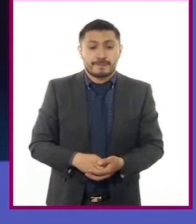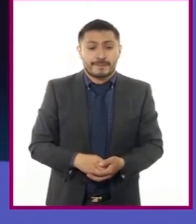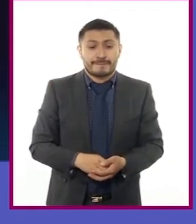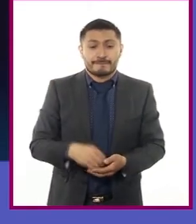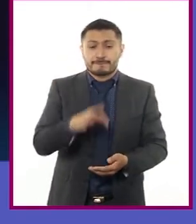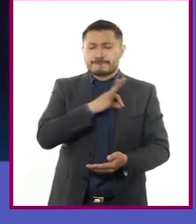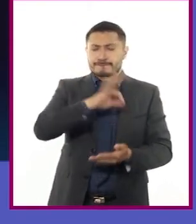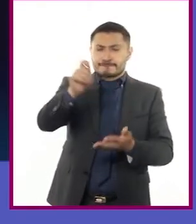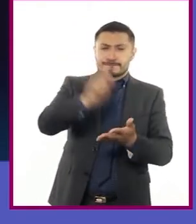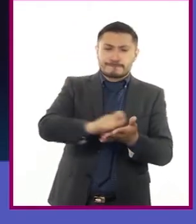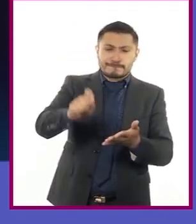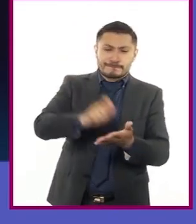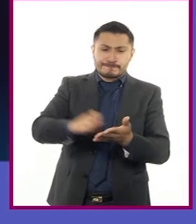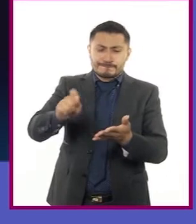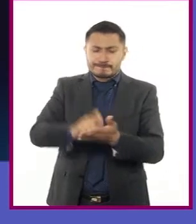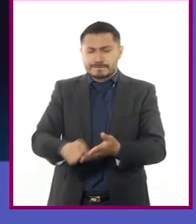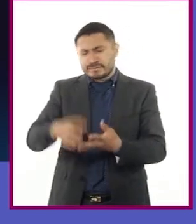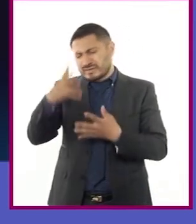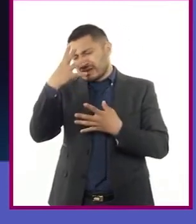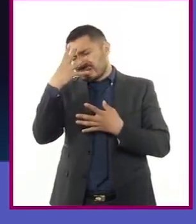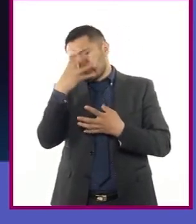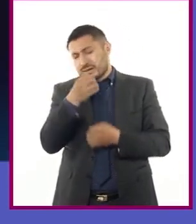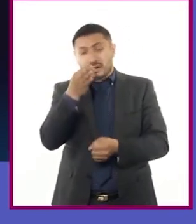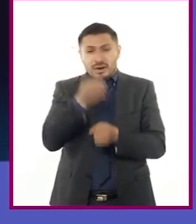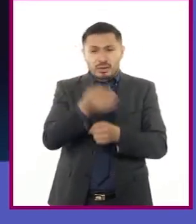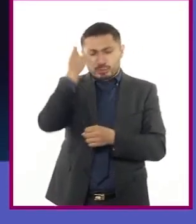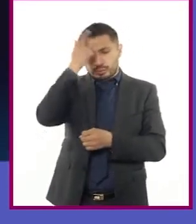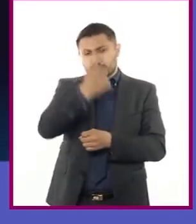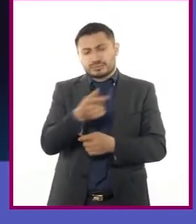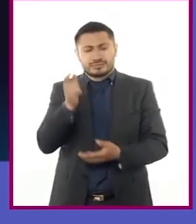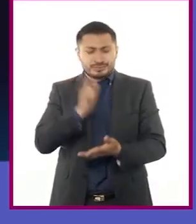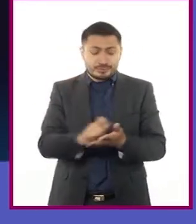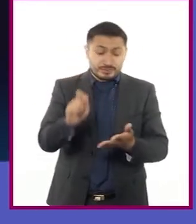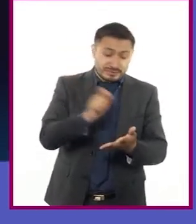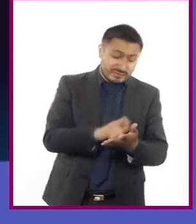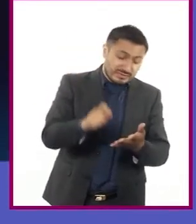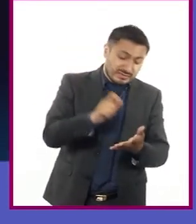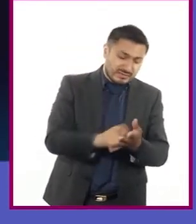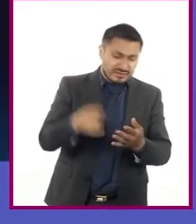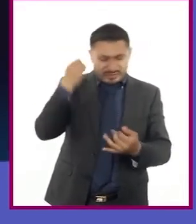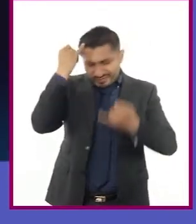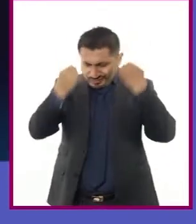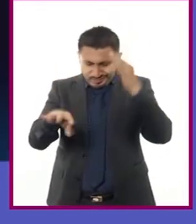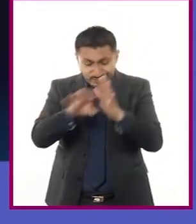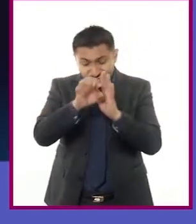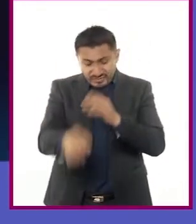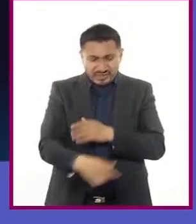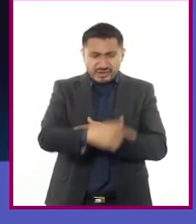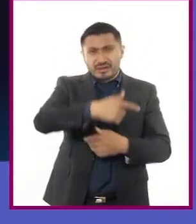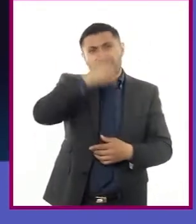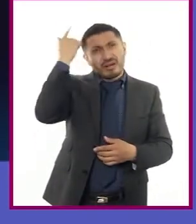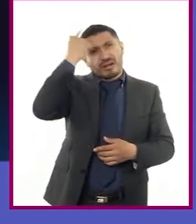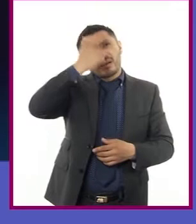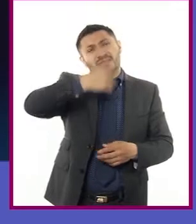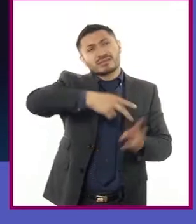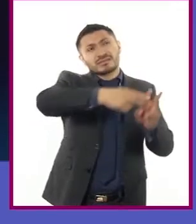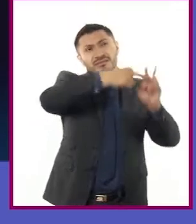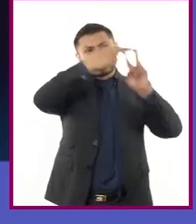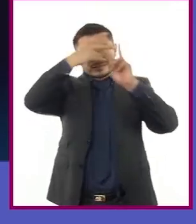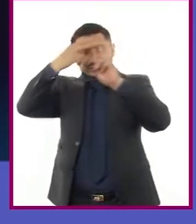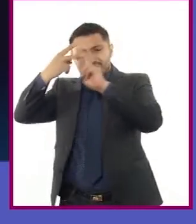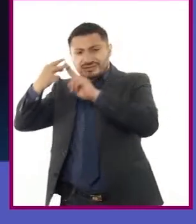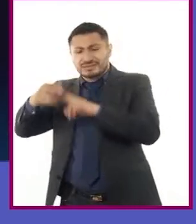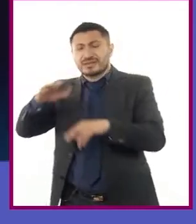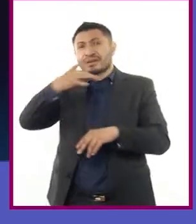Puedo escribir los versos más tristes esta noche. Escribir, por ejemplo: la noche está estrellada y tiritan